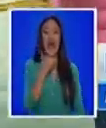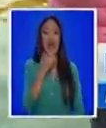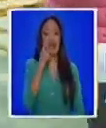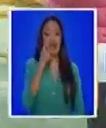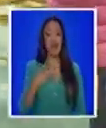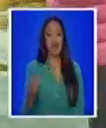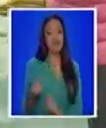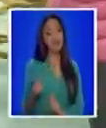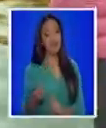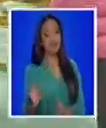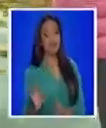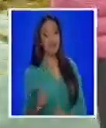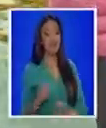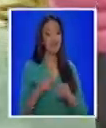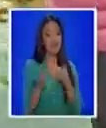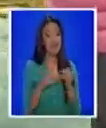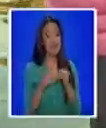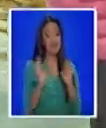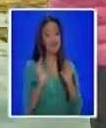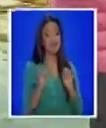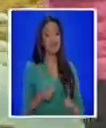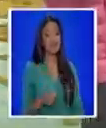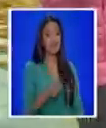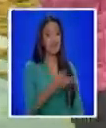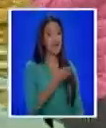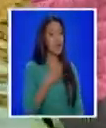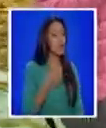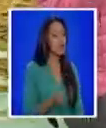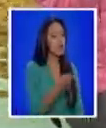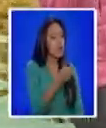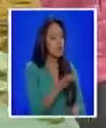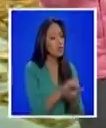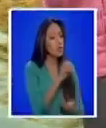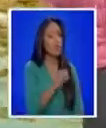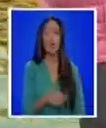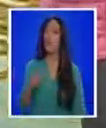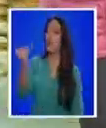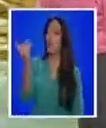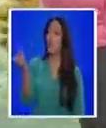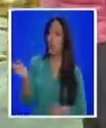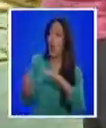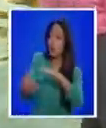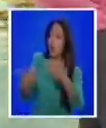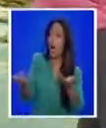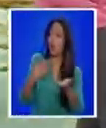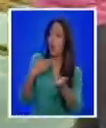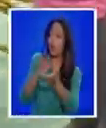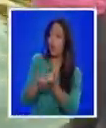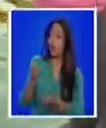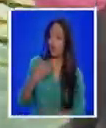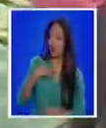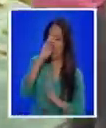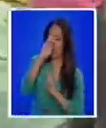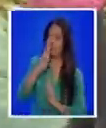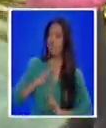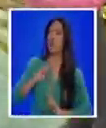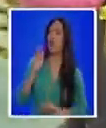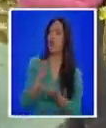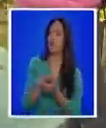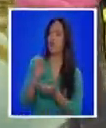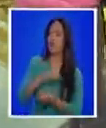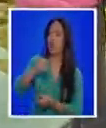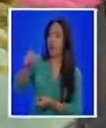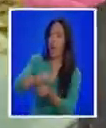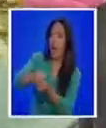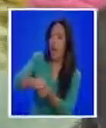pues no, pero bueno, ahí estaré yo. ¿Y dónde dejaste el Blu-ray? Cocinando, mamacita, usted que no sabe, una mujer que se respeta tiene al marido cocinando,